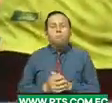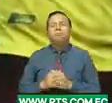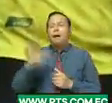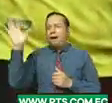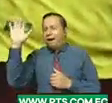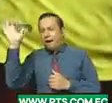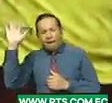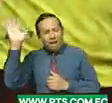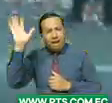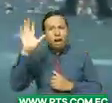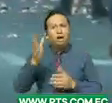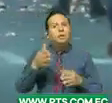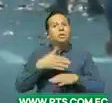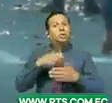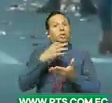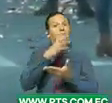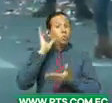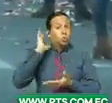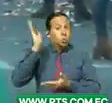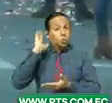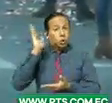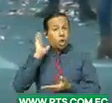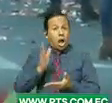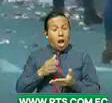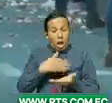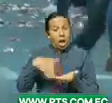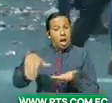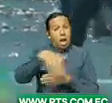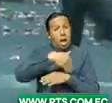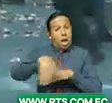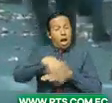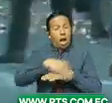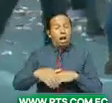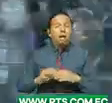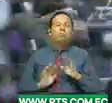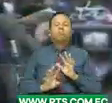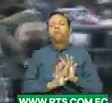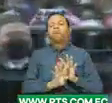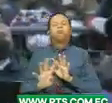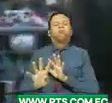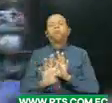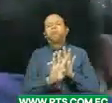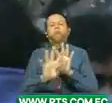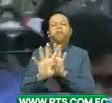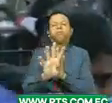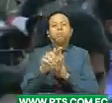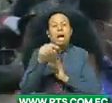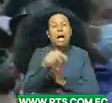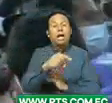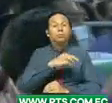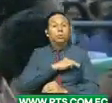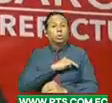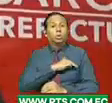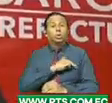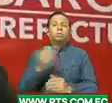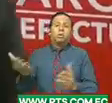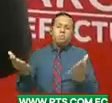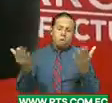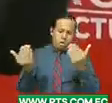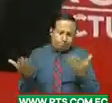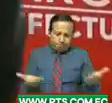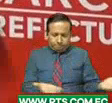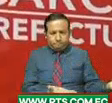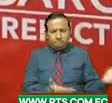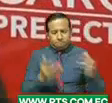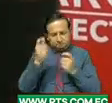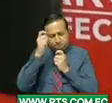las principales calles de la ciudad y posterior la caravana llegó hasta el parque principal, en donde se preparó un recibimiento apoteósico. Por el cariño